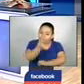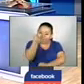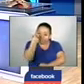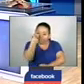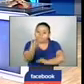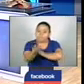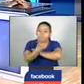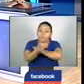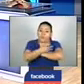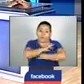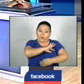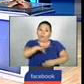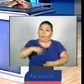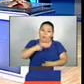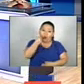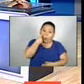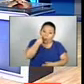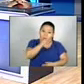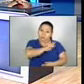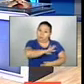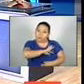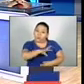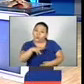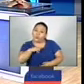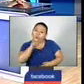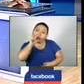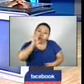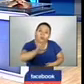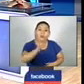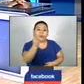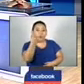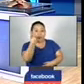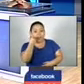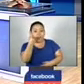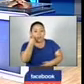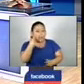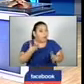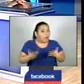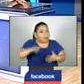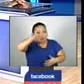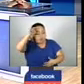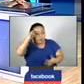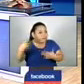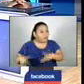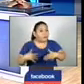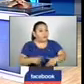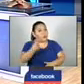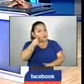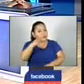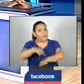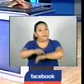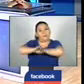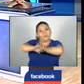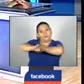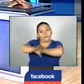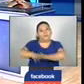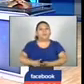favor, cuide a su familia, cuide a los suyos, cuídese usted a la hora de que desarrolle sus actividades diarias. Vamos a la pausa.